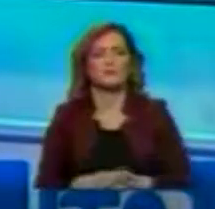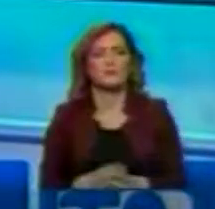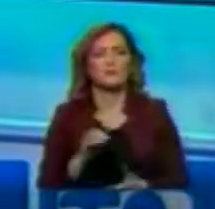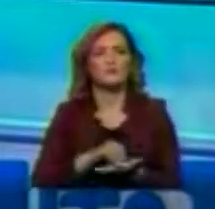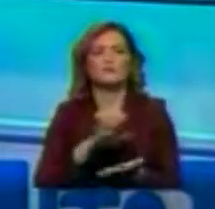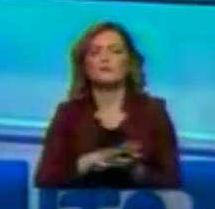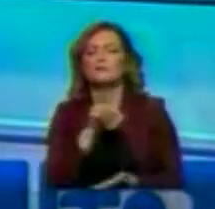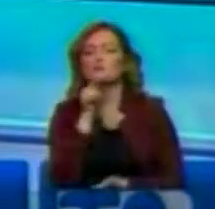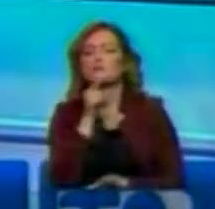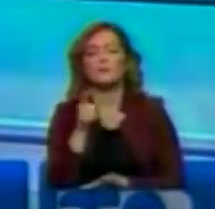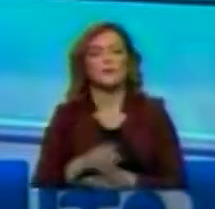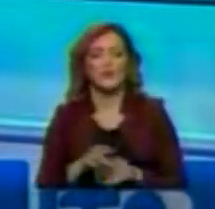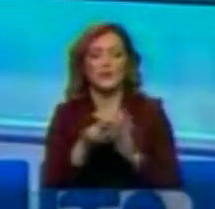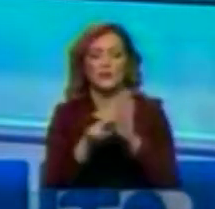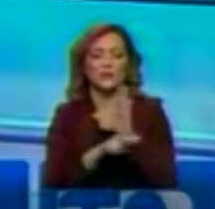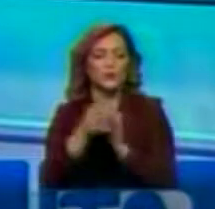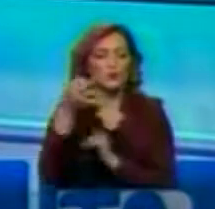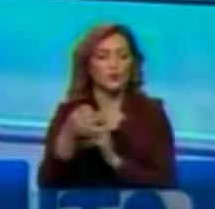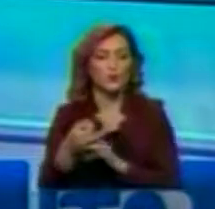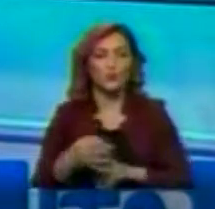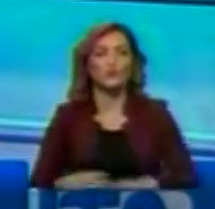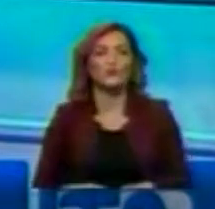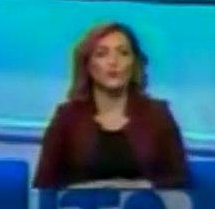aplicar quienes cumplan con los requisitos.